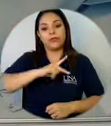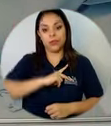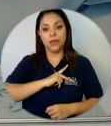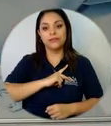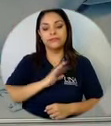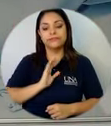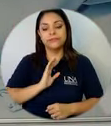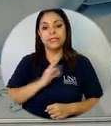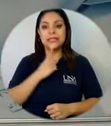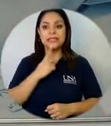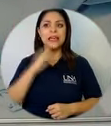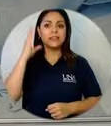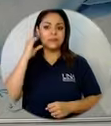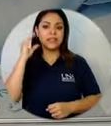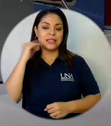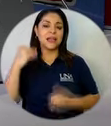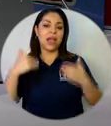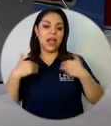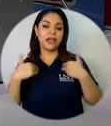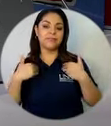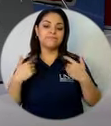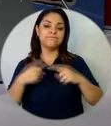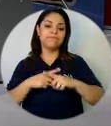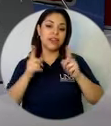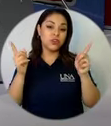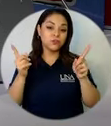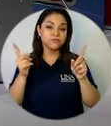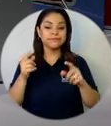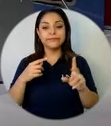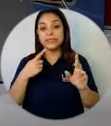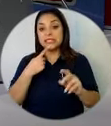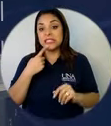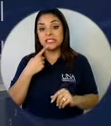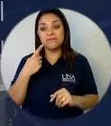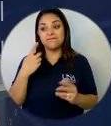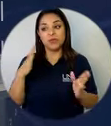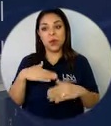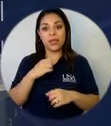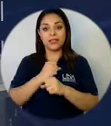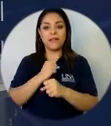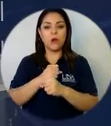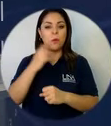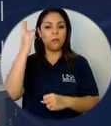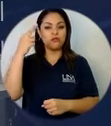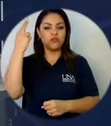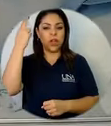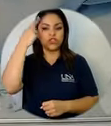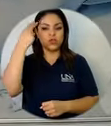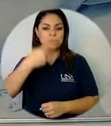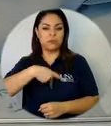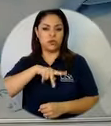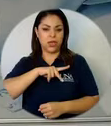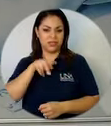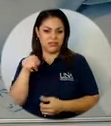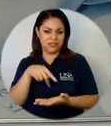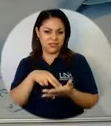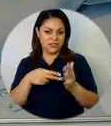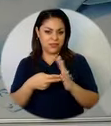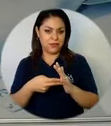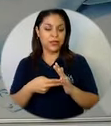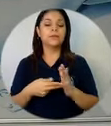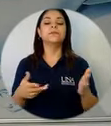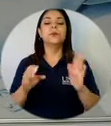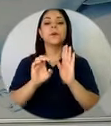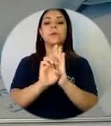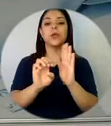razones personales, que tiene experiencia en el mercado, pero que está bien calificada, correcto, pero está desempleada por razones personales. ¿Y esto qué